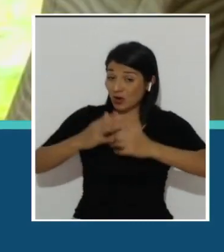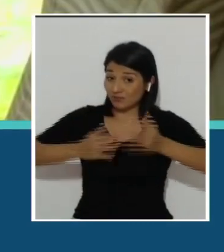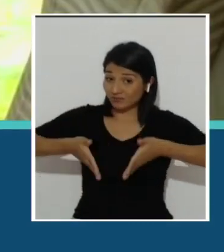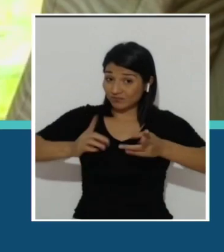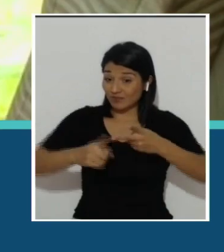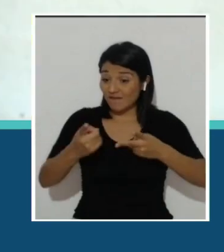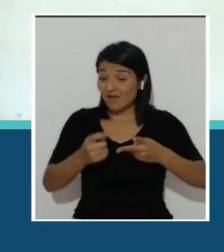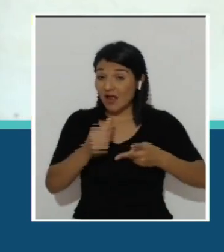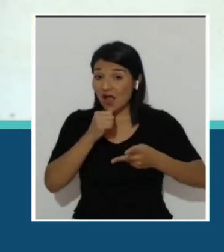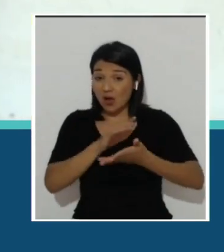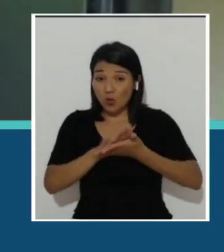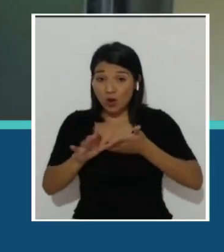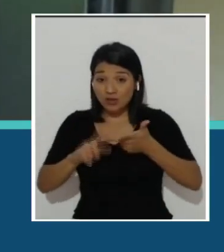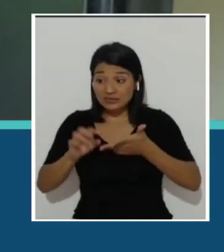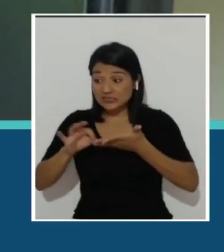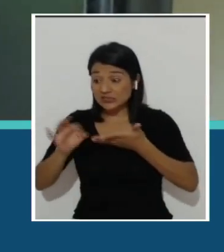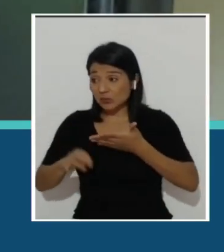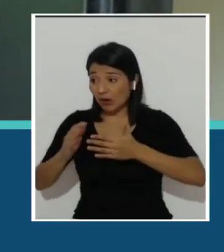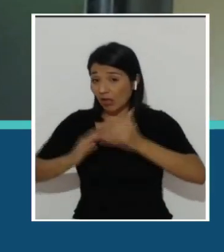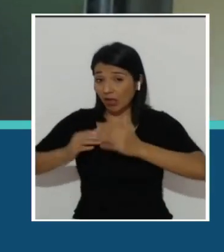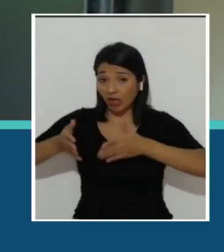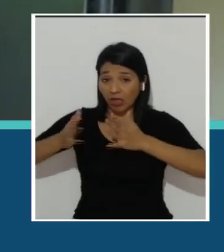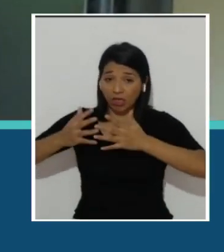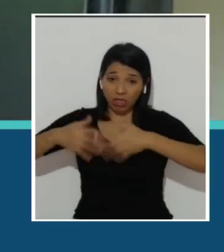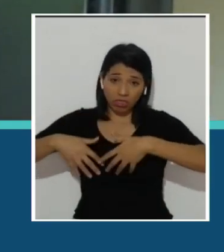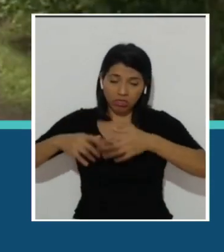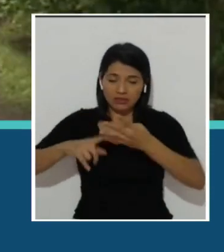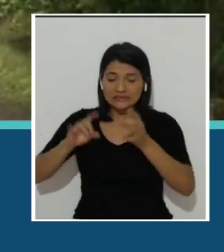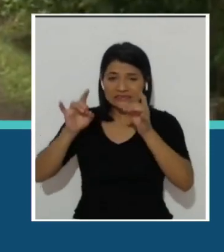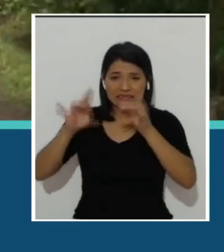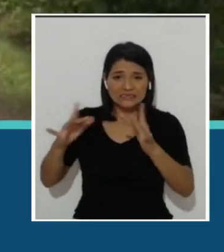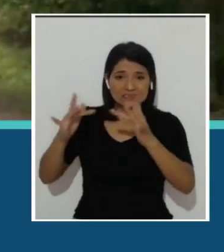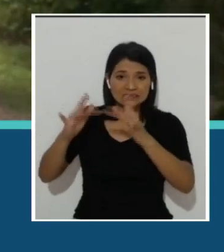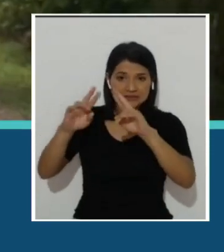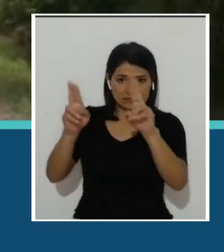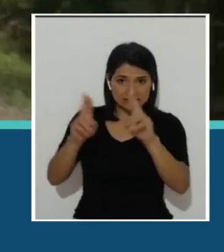en mal estado y pésima conectividad.